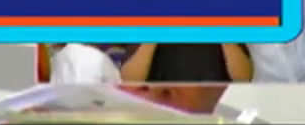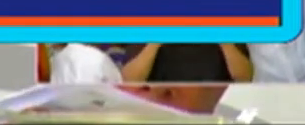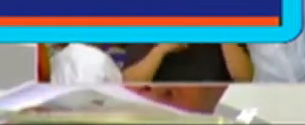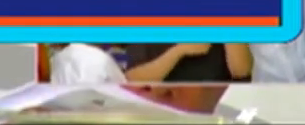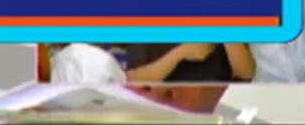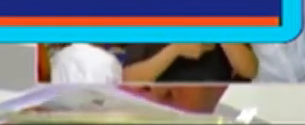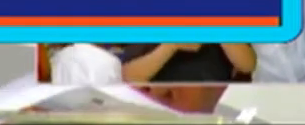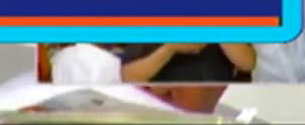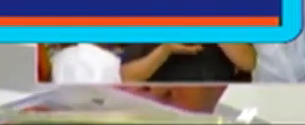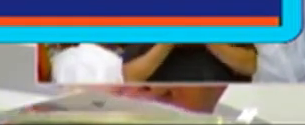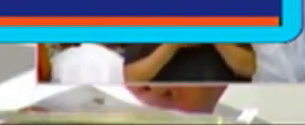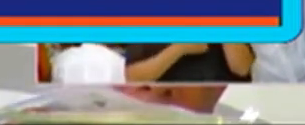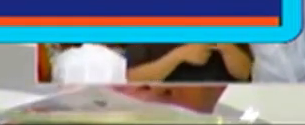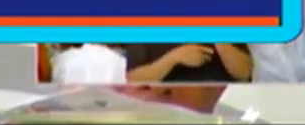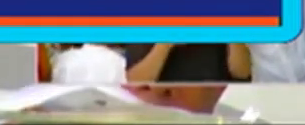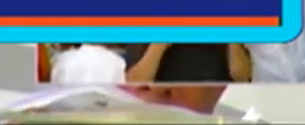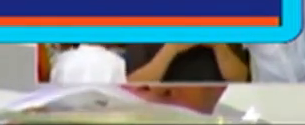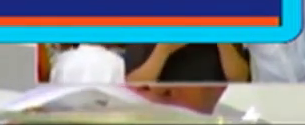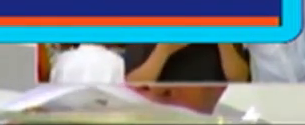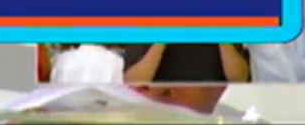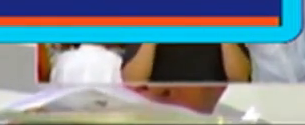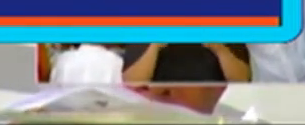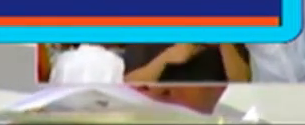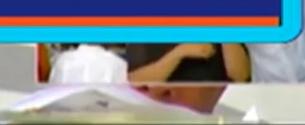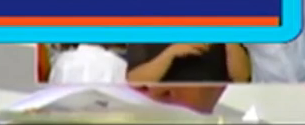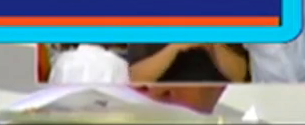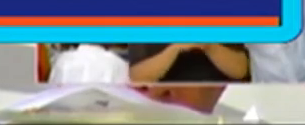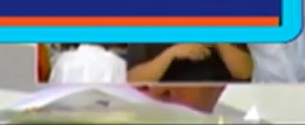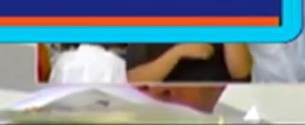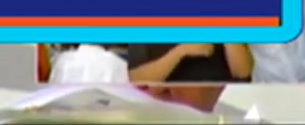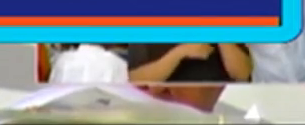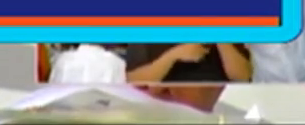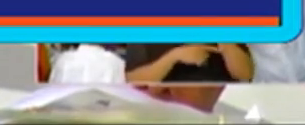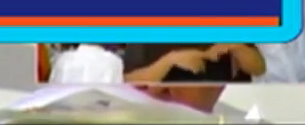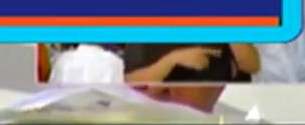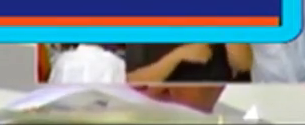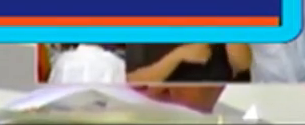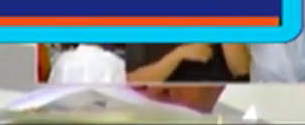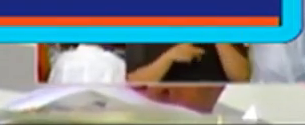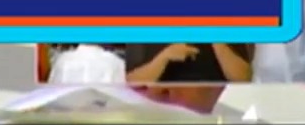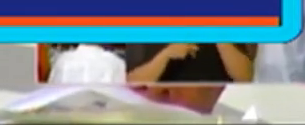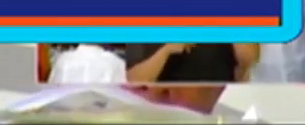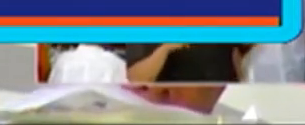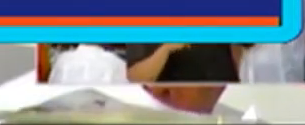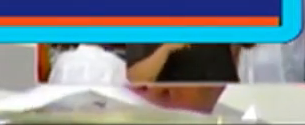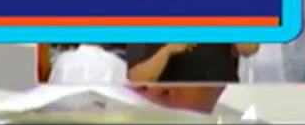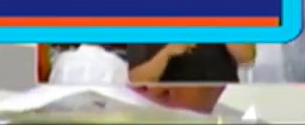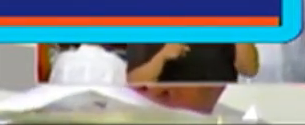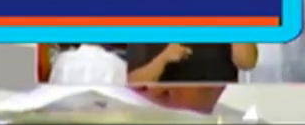garantizar que todos los recursos estén disponibles para el buen funcionamiento del sector. en su gobierno,